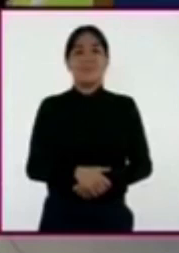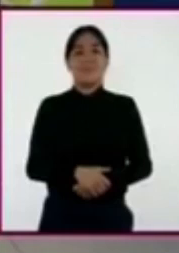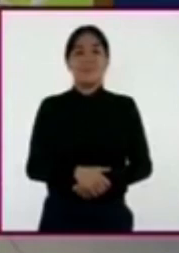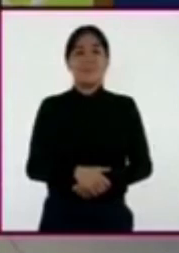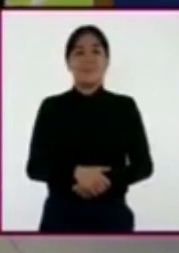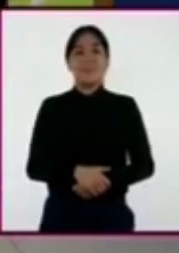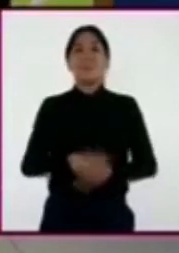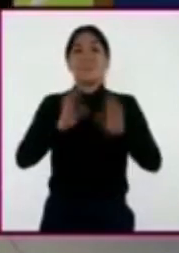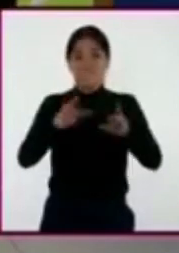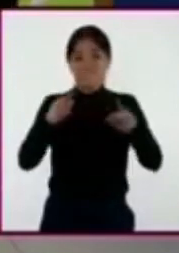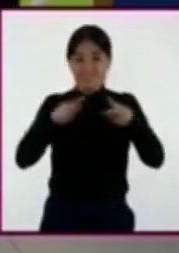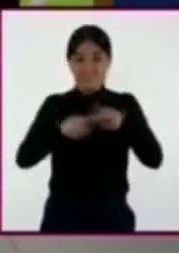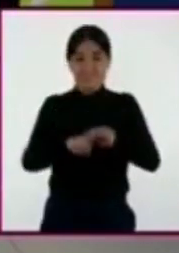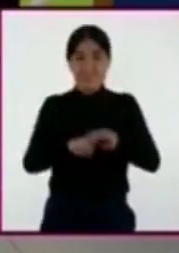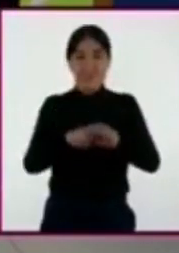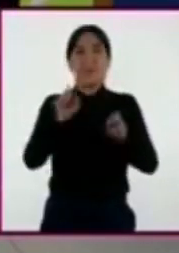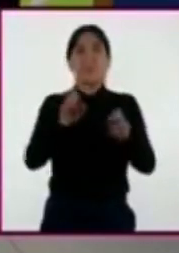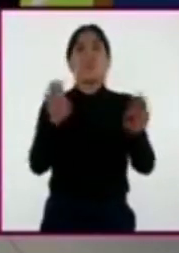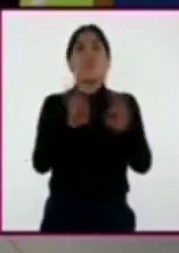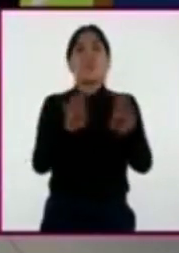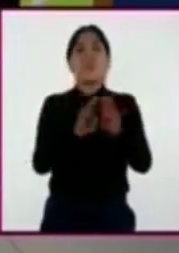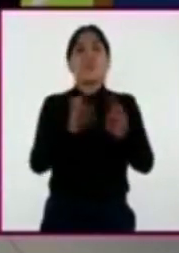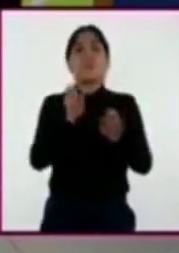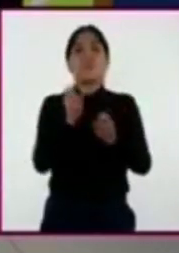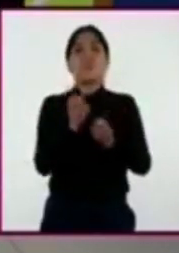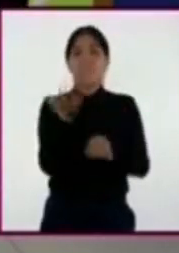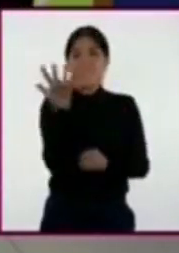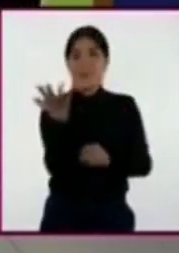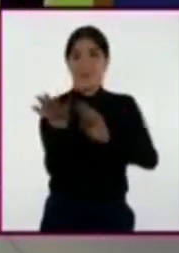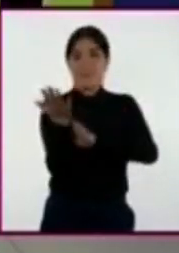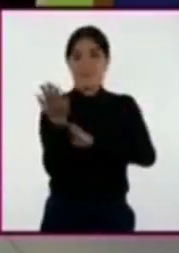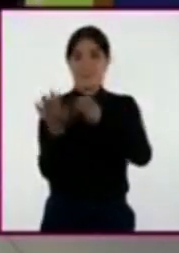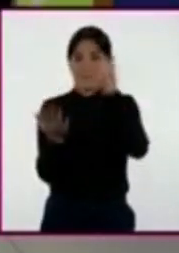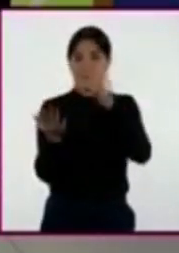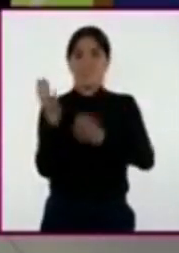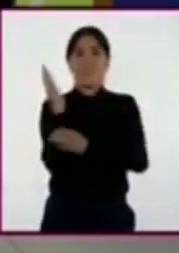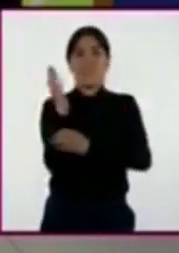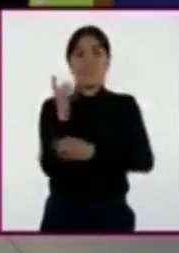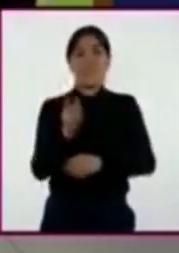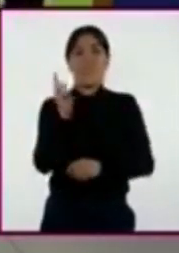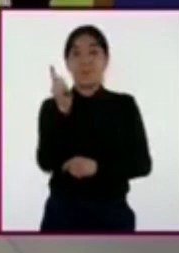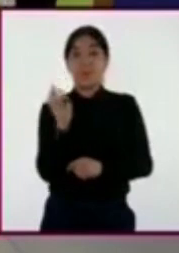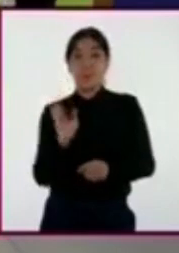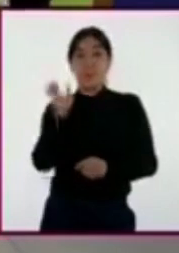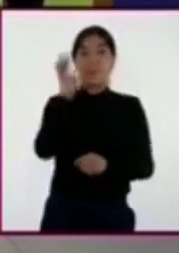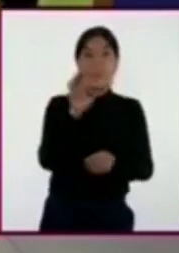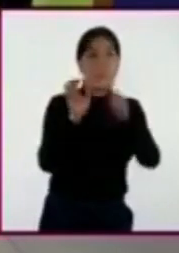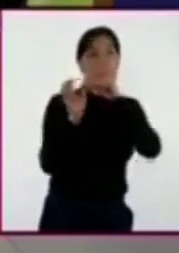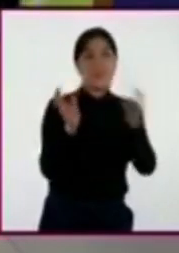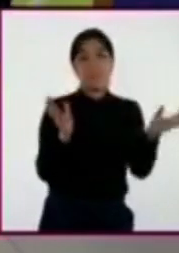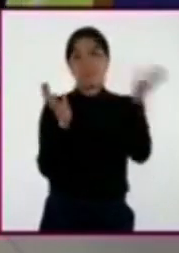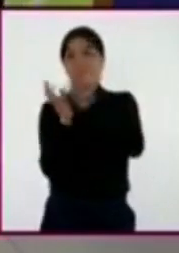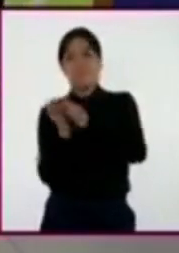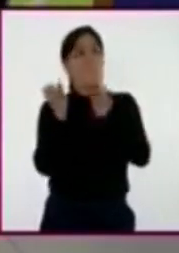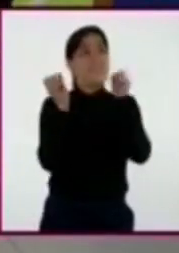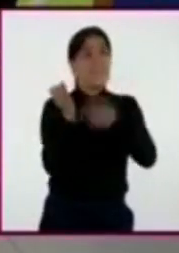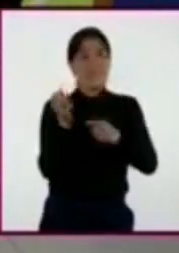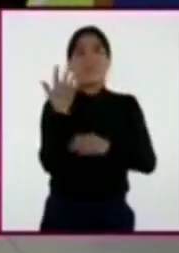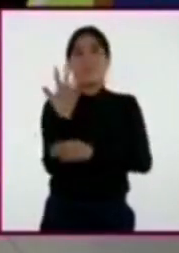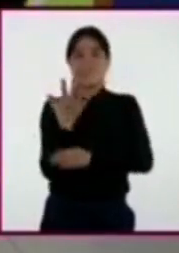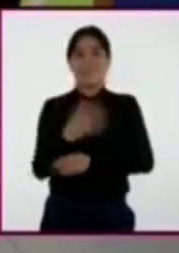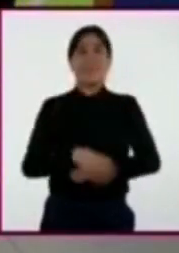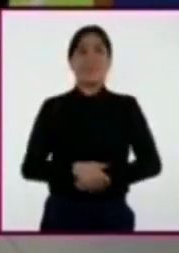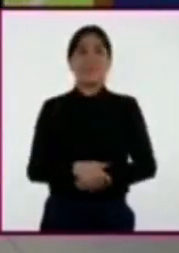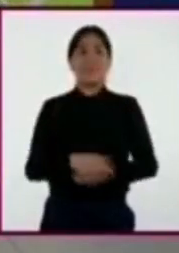Vamos a comenzar a hacer lanzamientos solo con una mano. Atrapas con la misma mano, pero es importante